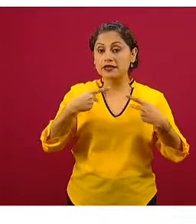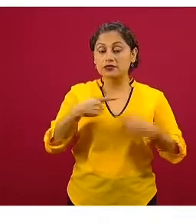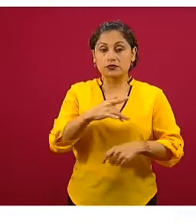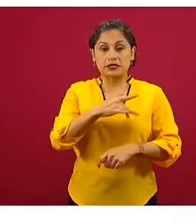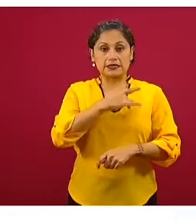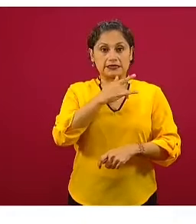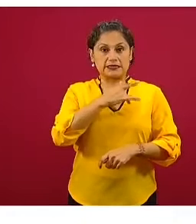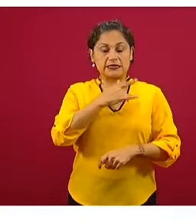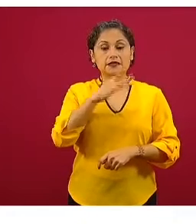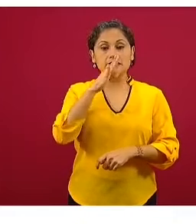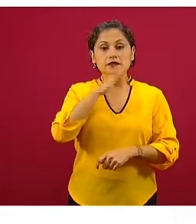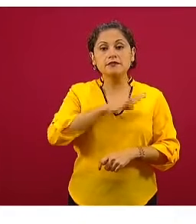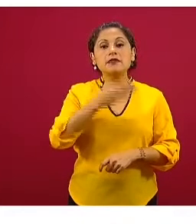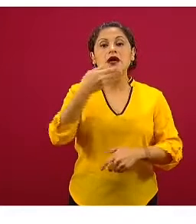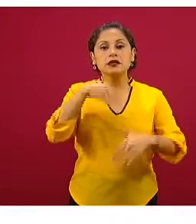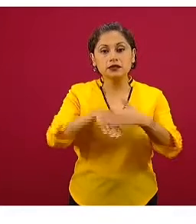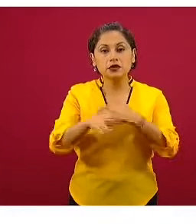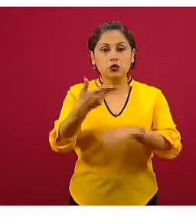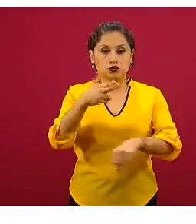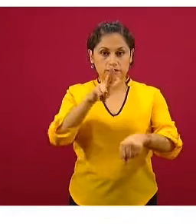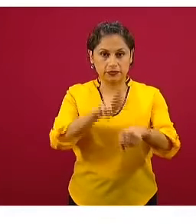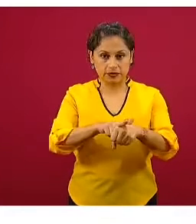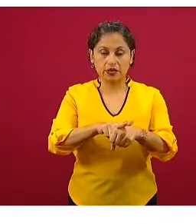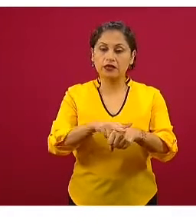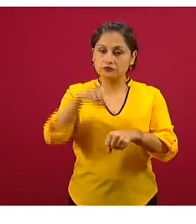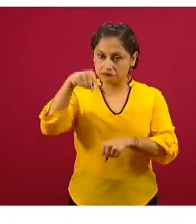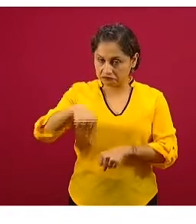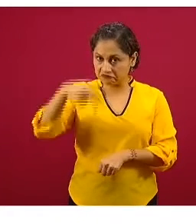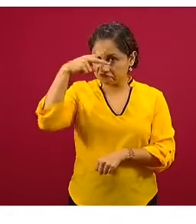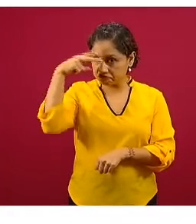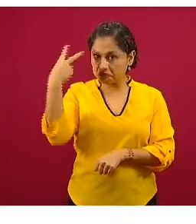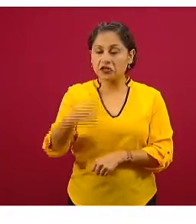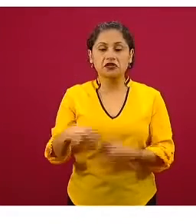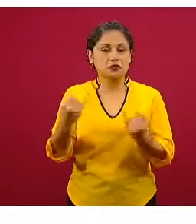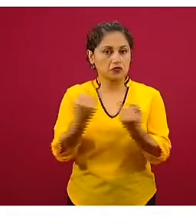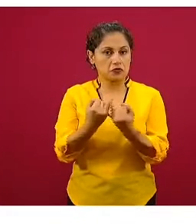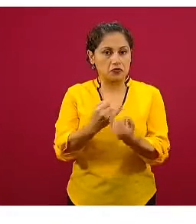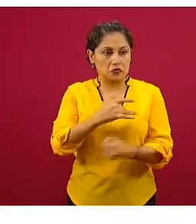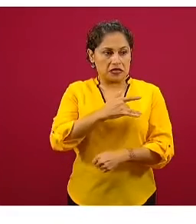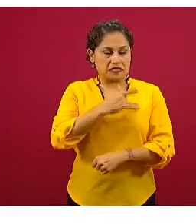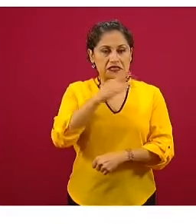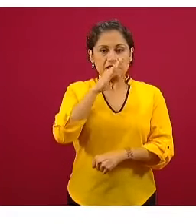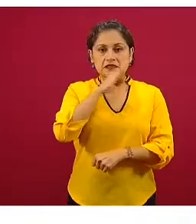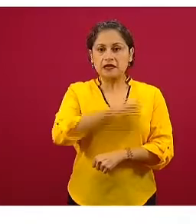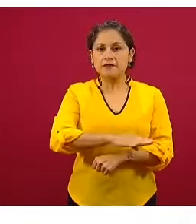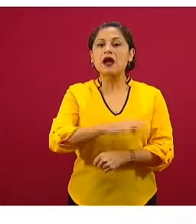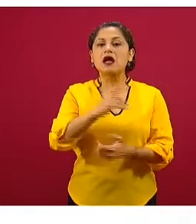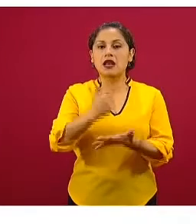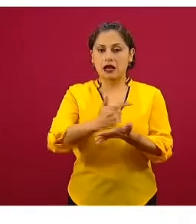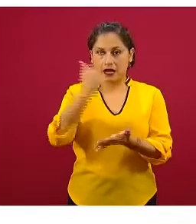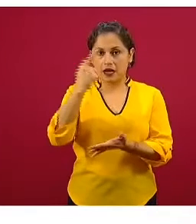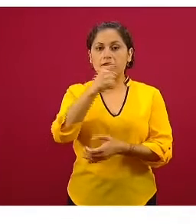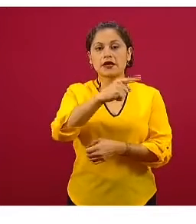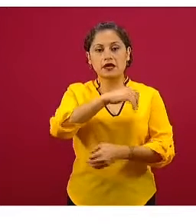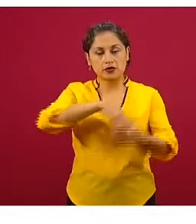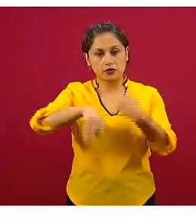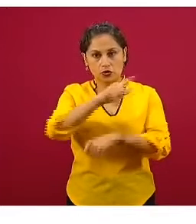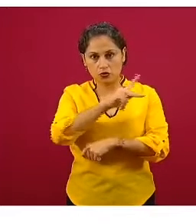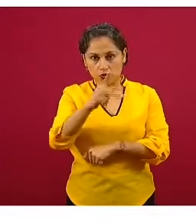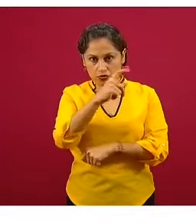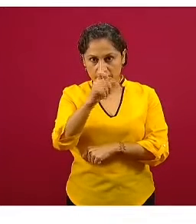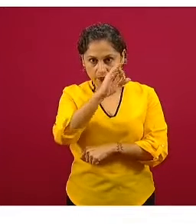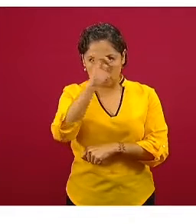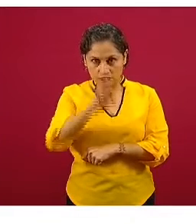caso estamos igual que en México, porque nosotros a todos los casos graves en hospitales se les toma muestra. Personas con síntomas, trabajadores